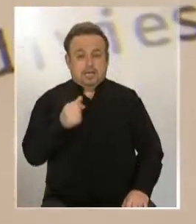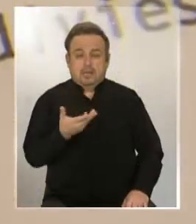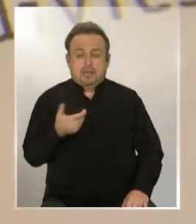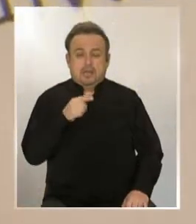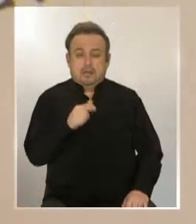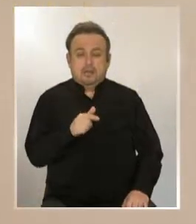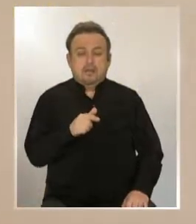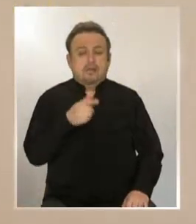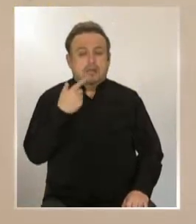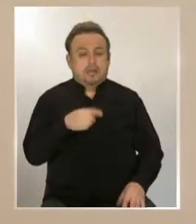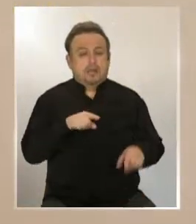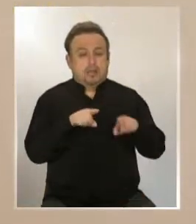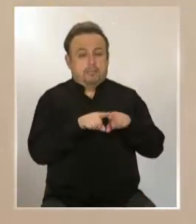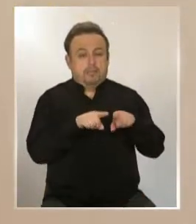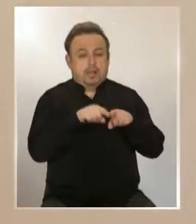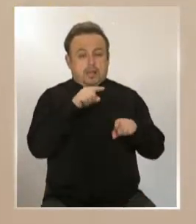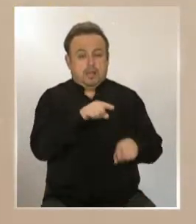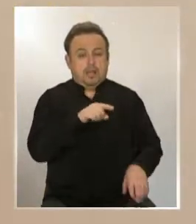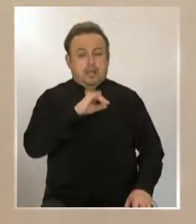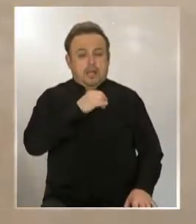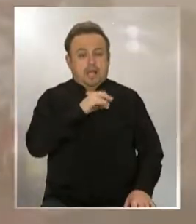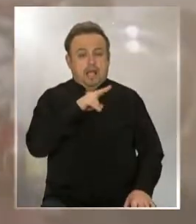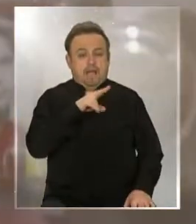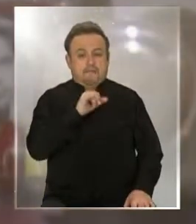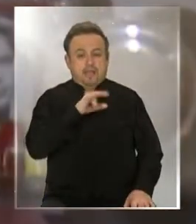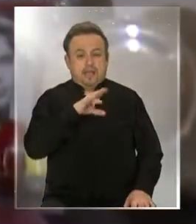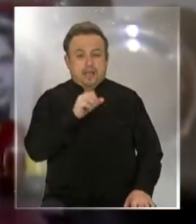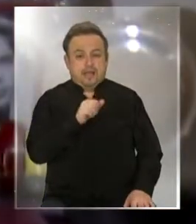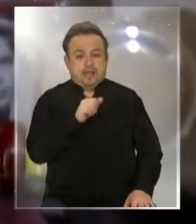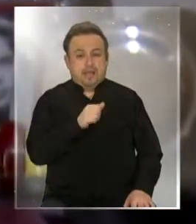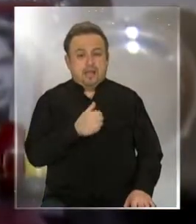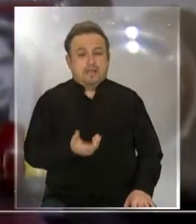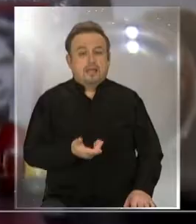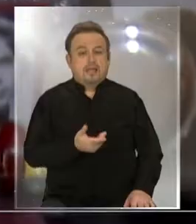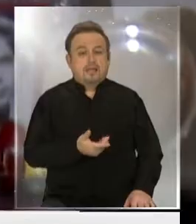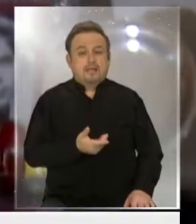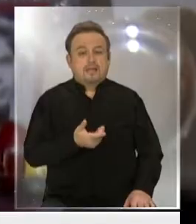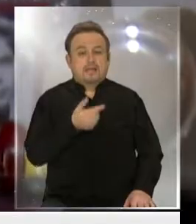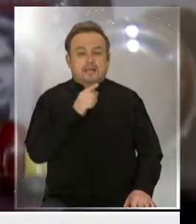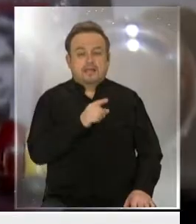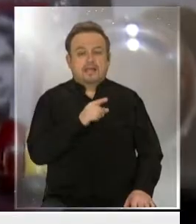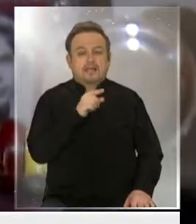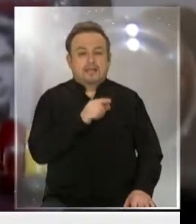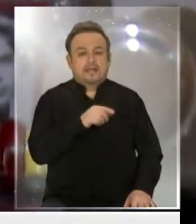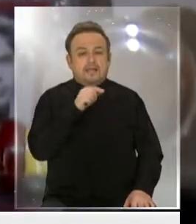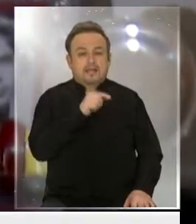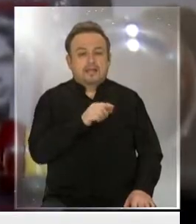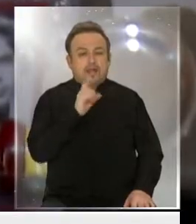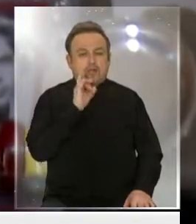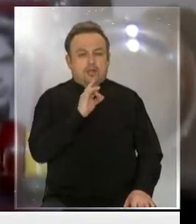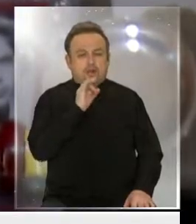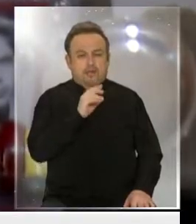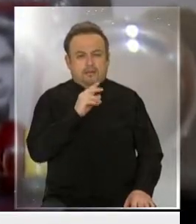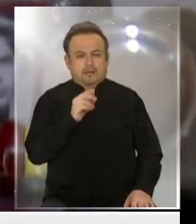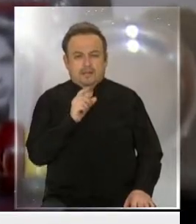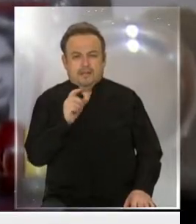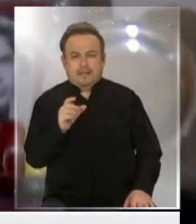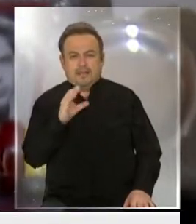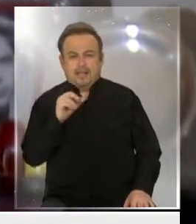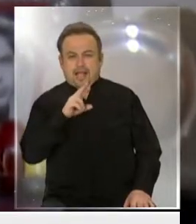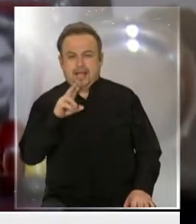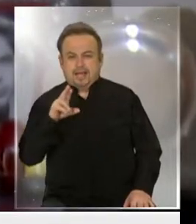tanto de su hermana, doña Javiera Eudocia Rudecinda del Carmen de los Dolores